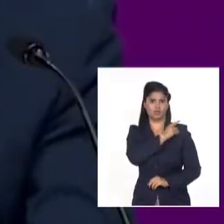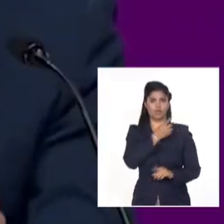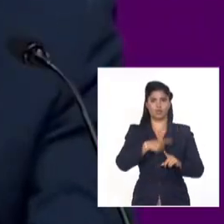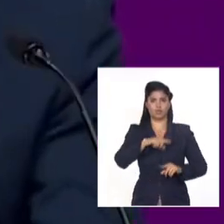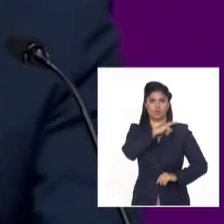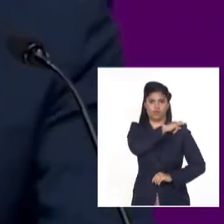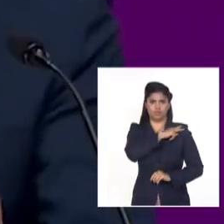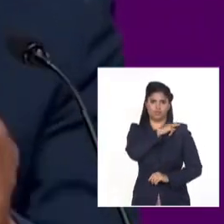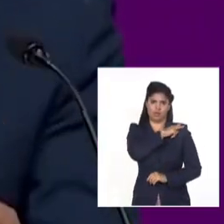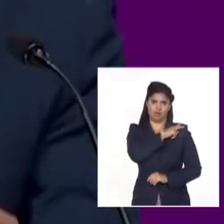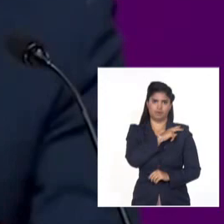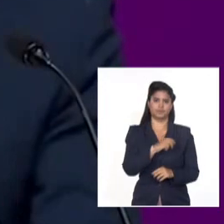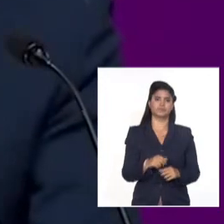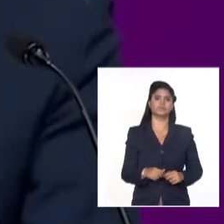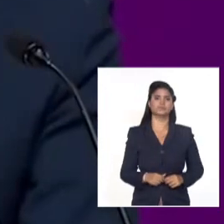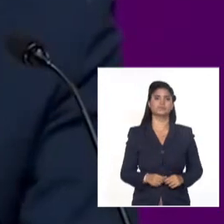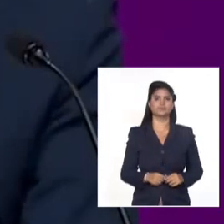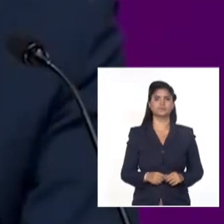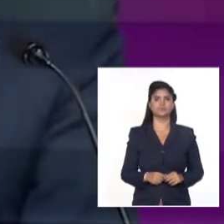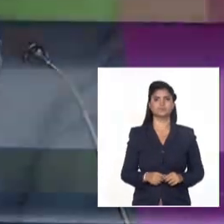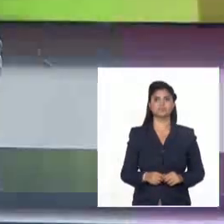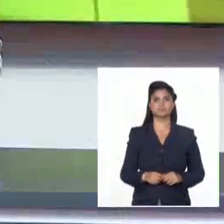públicos.